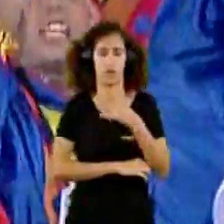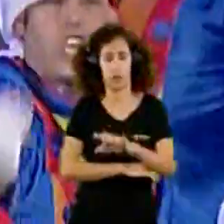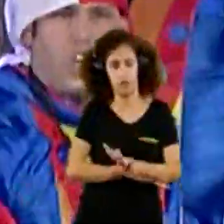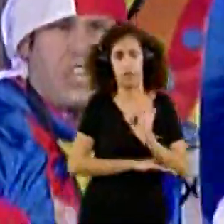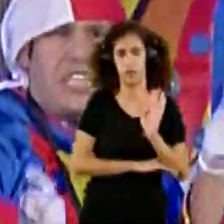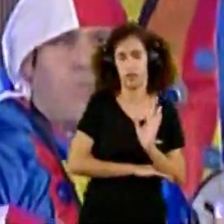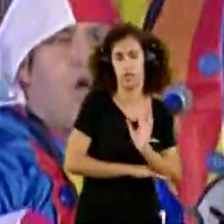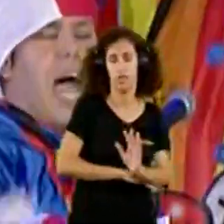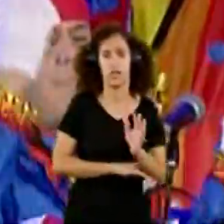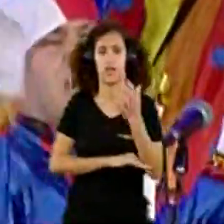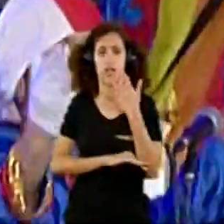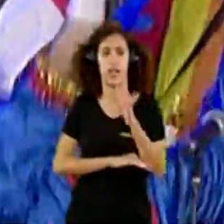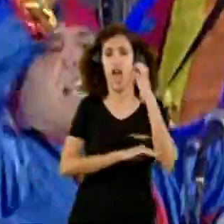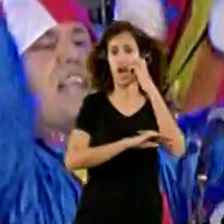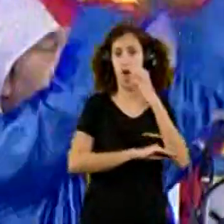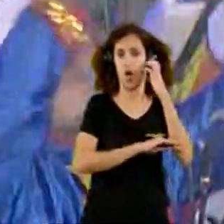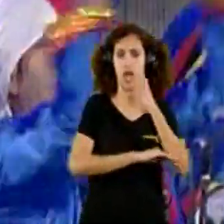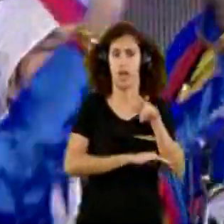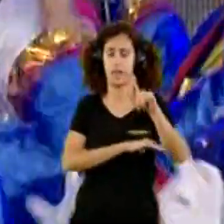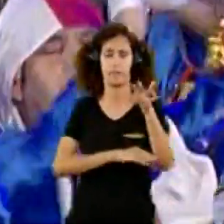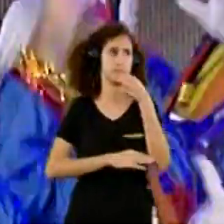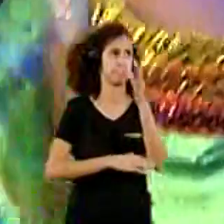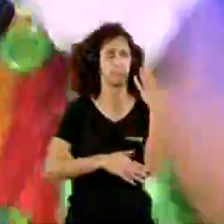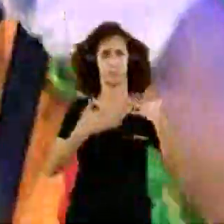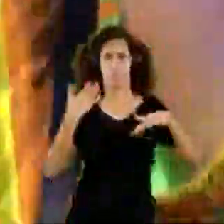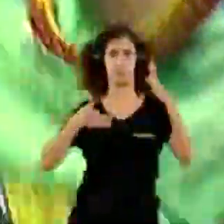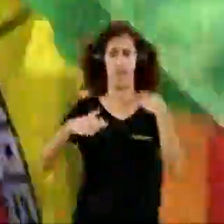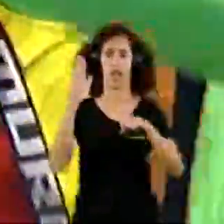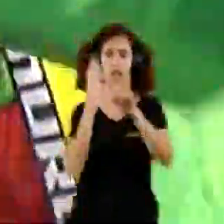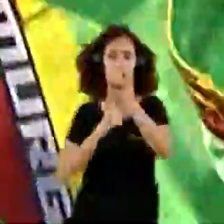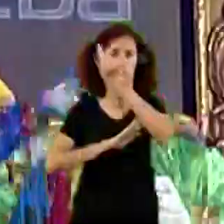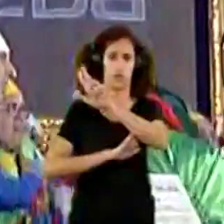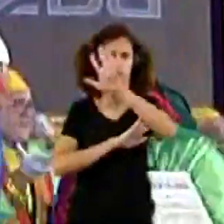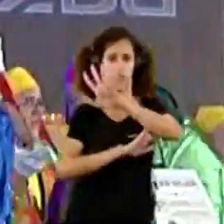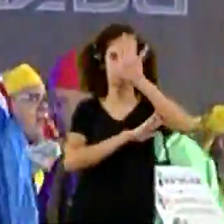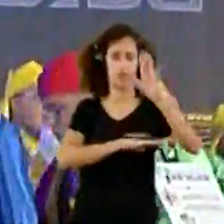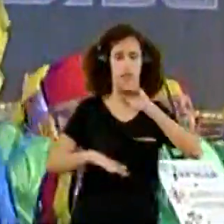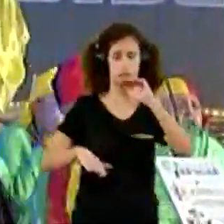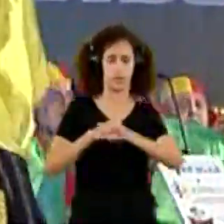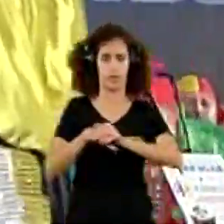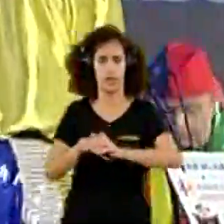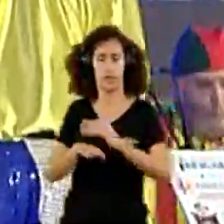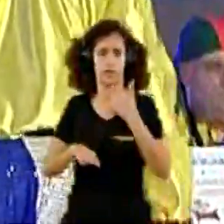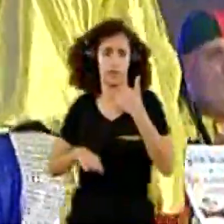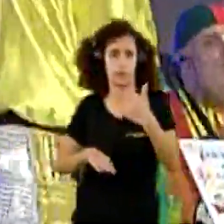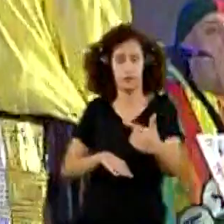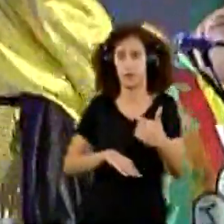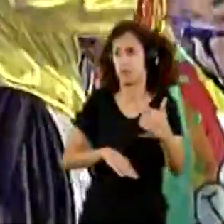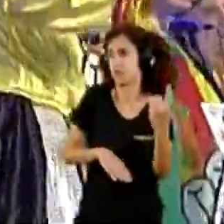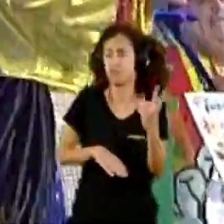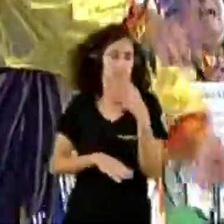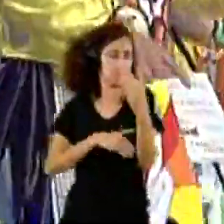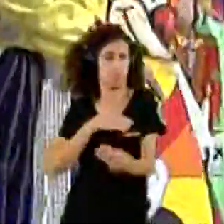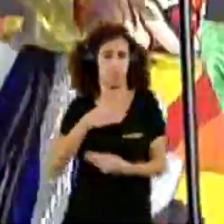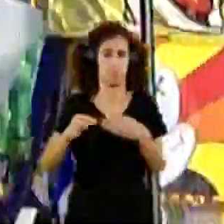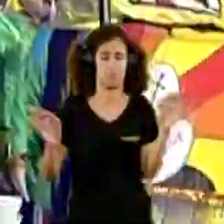de auténtico cinismo, aplicando el artículo 155, la legalidad defiende. Y lo mismo no hiciste cuando